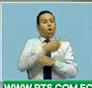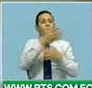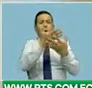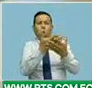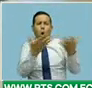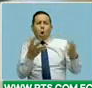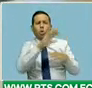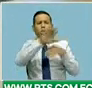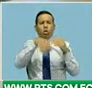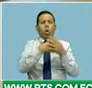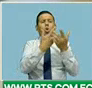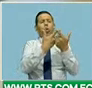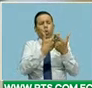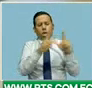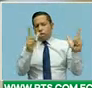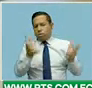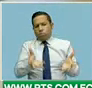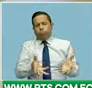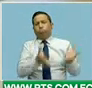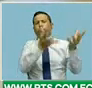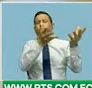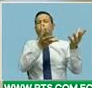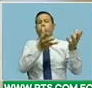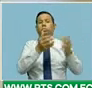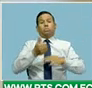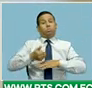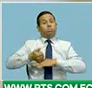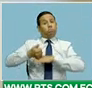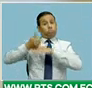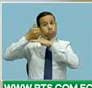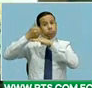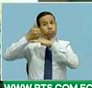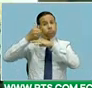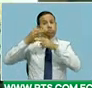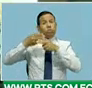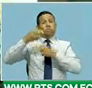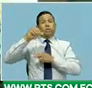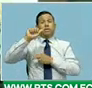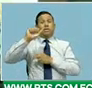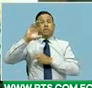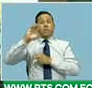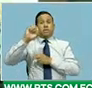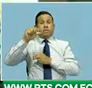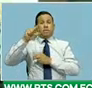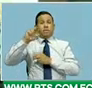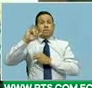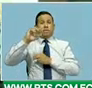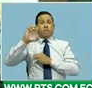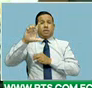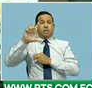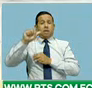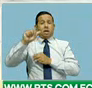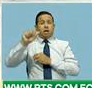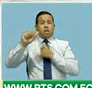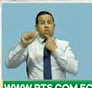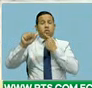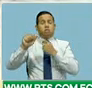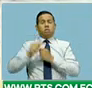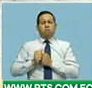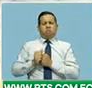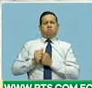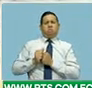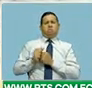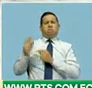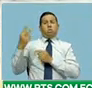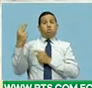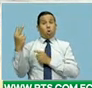personal. El juez Iván Saquicela no estuvo de acuerdo. En su voto de minoría considera que sí se cometió peculado y la responsabilidad